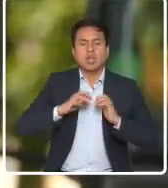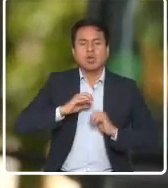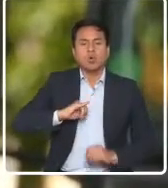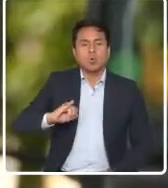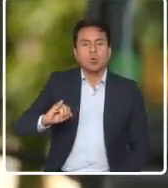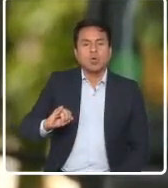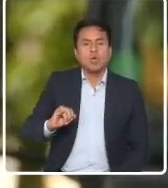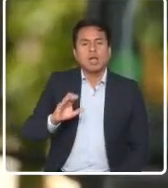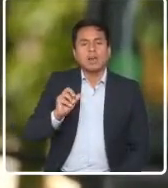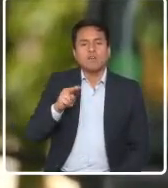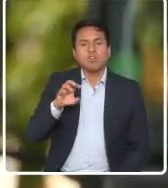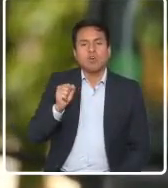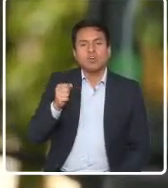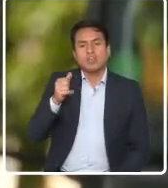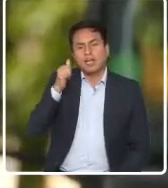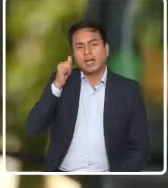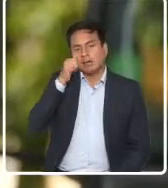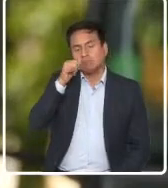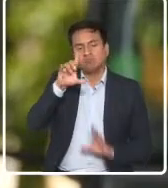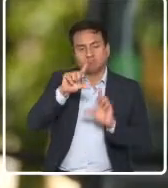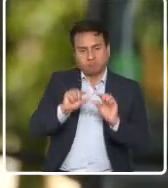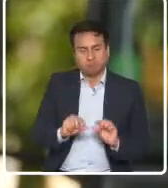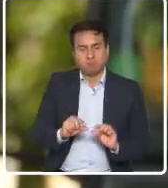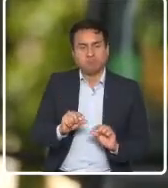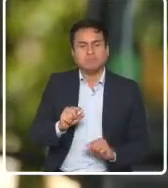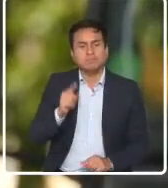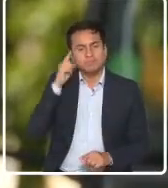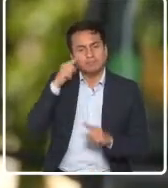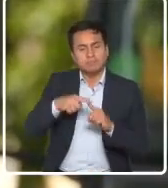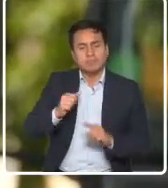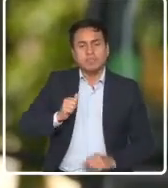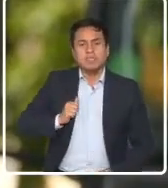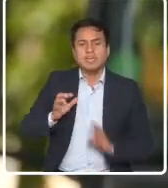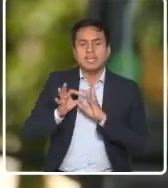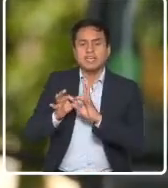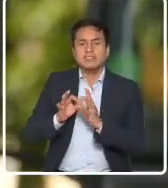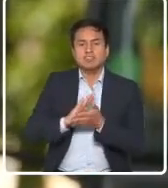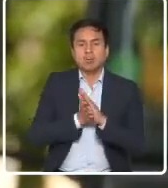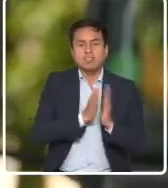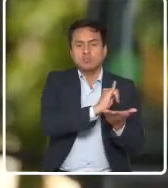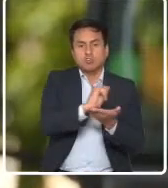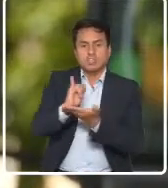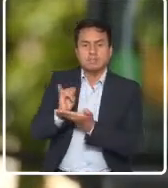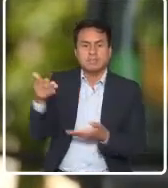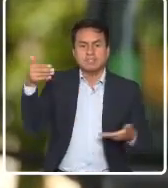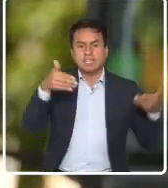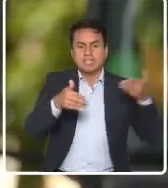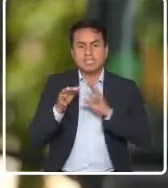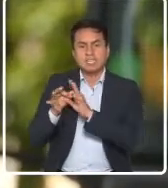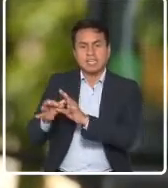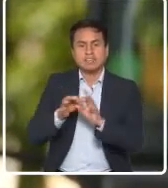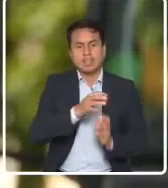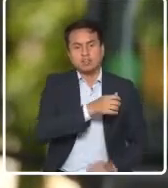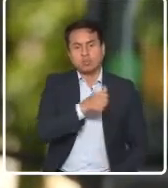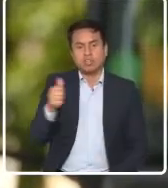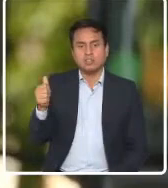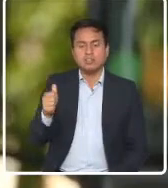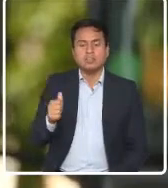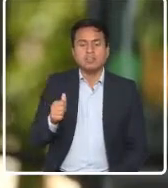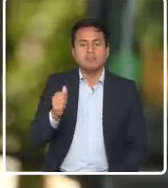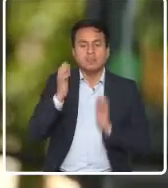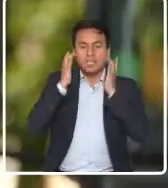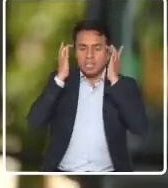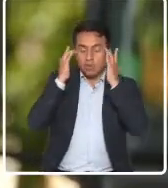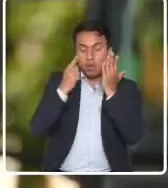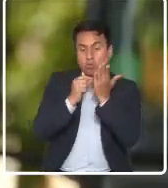cumplir nuestras metas de carbono neutralidad. Agradezco, por cierto, también a todas las instituciones aquí presentes y me alegra que se